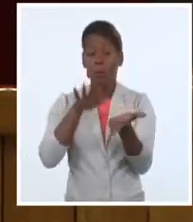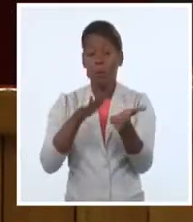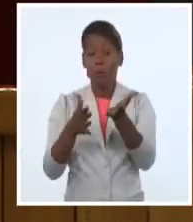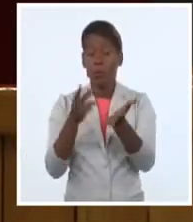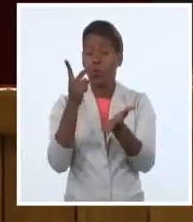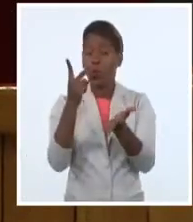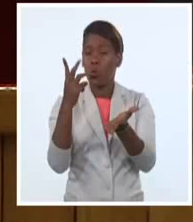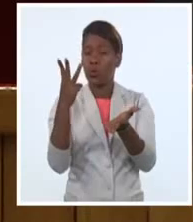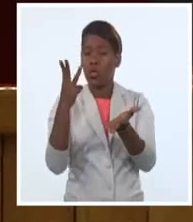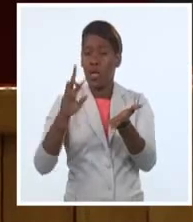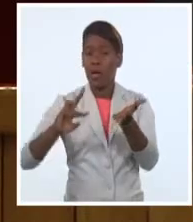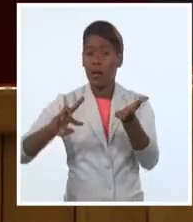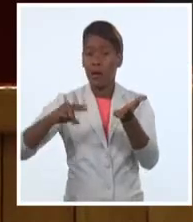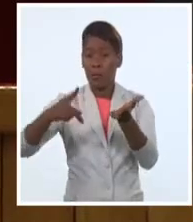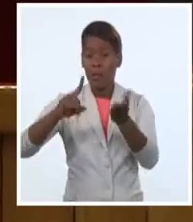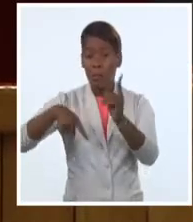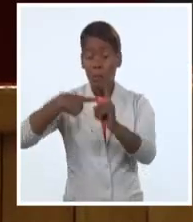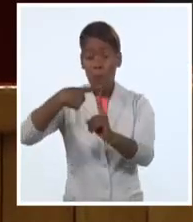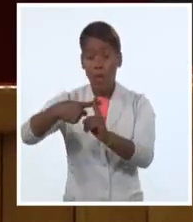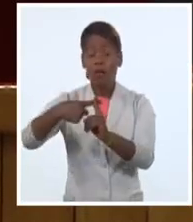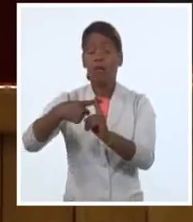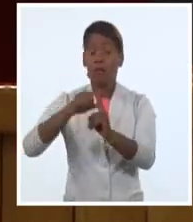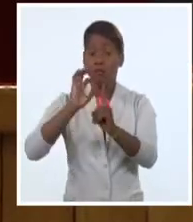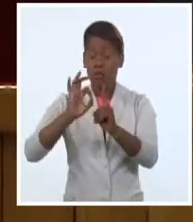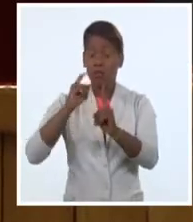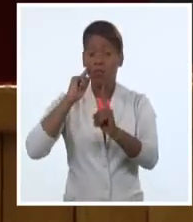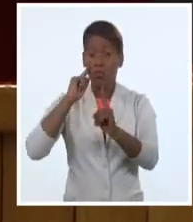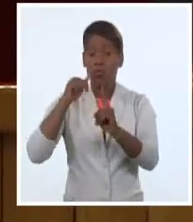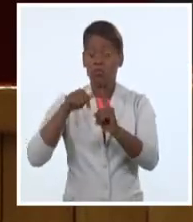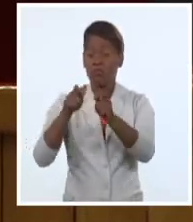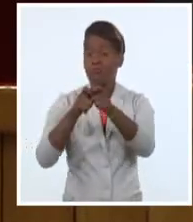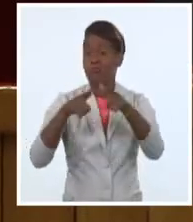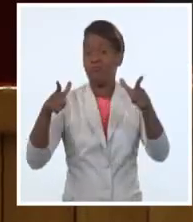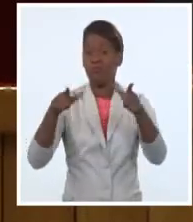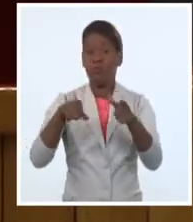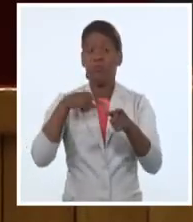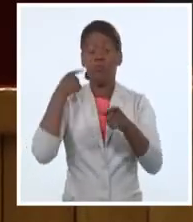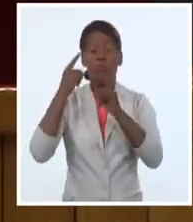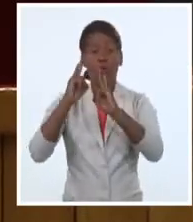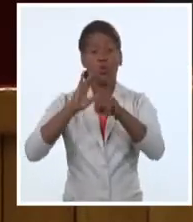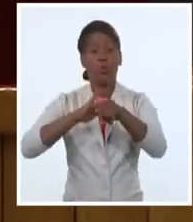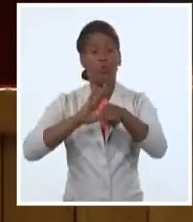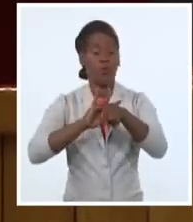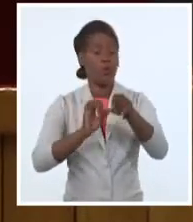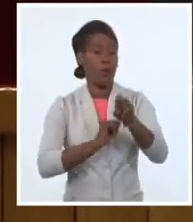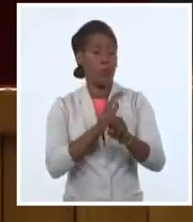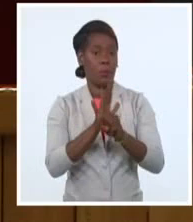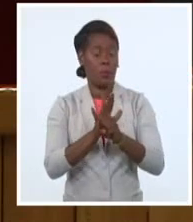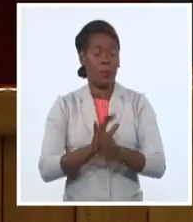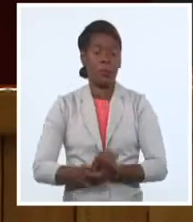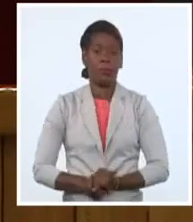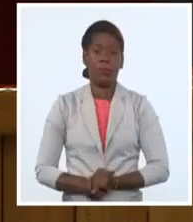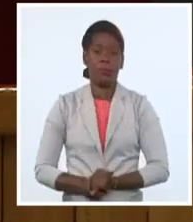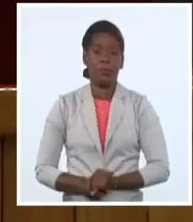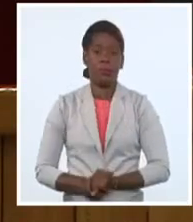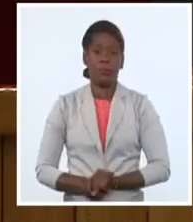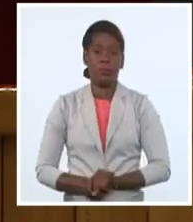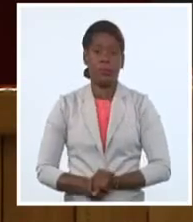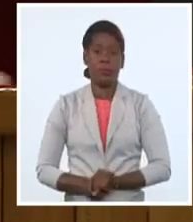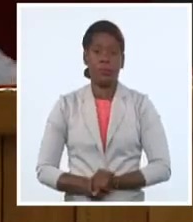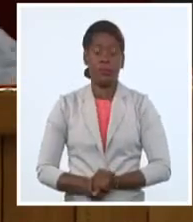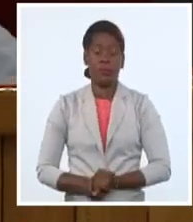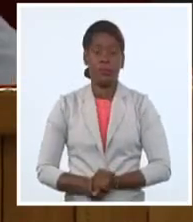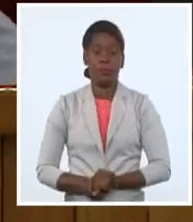más elevado de lo que afirman los registros oficiales. Pero el real impacto en todos los órdenes de la